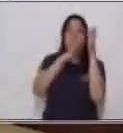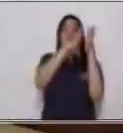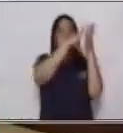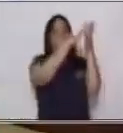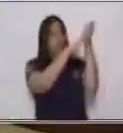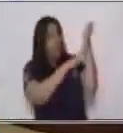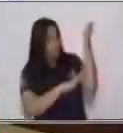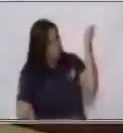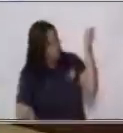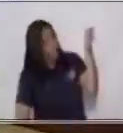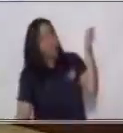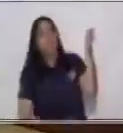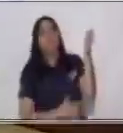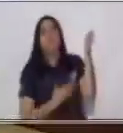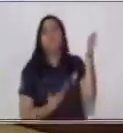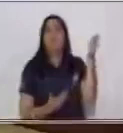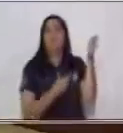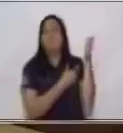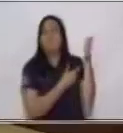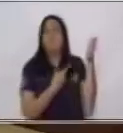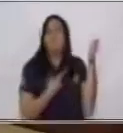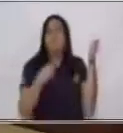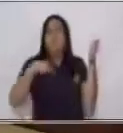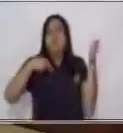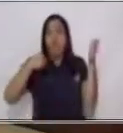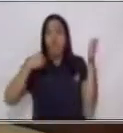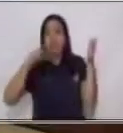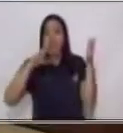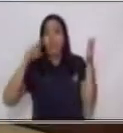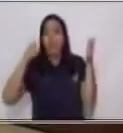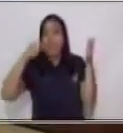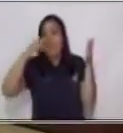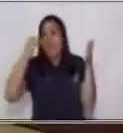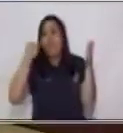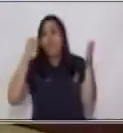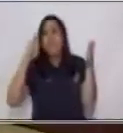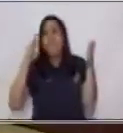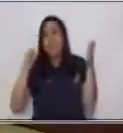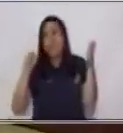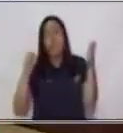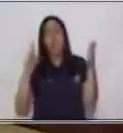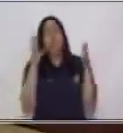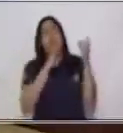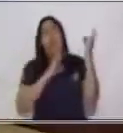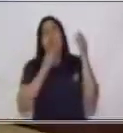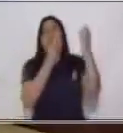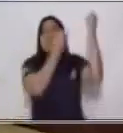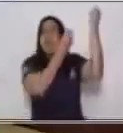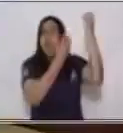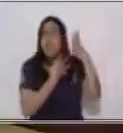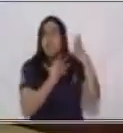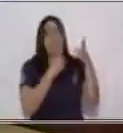acá abordando? ¿Es un texto narrativo, informativo o poético?